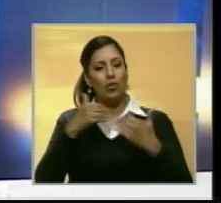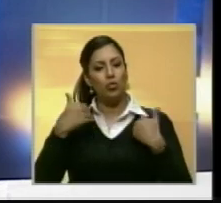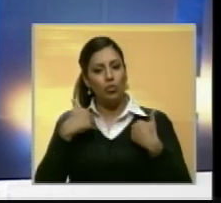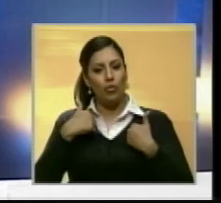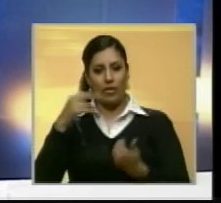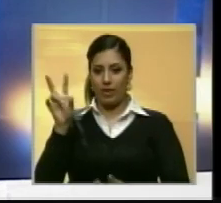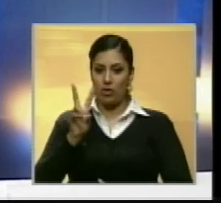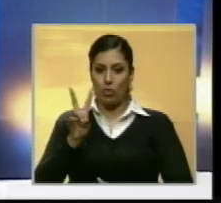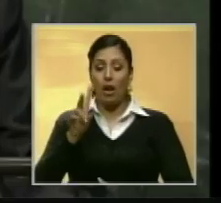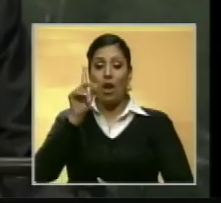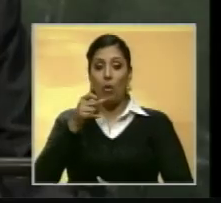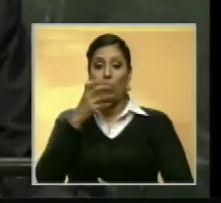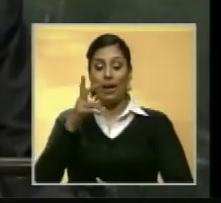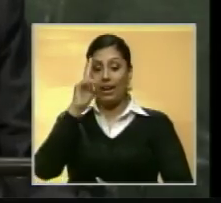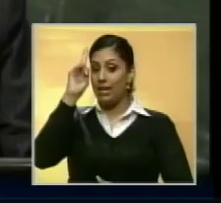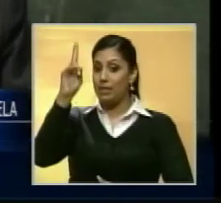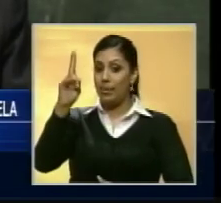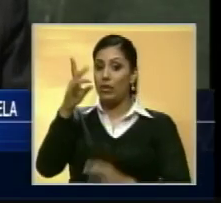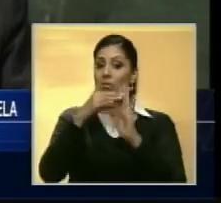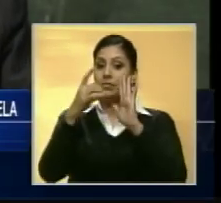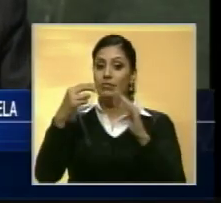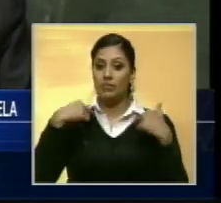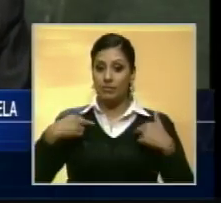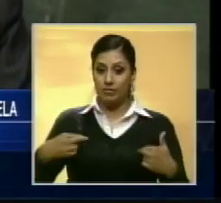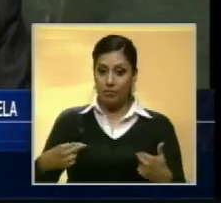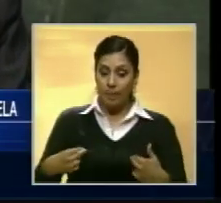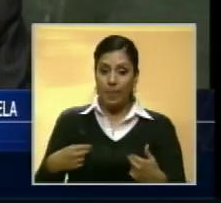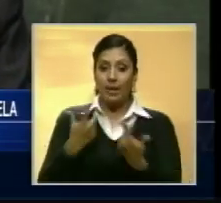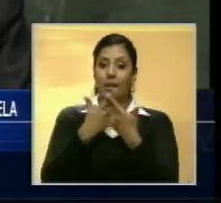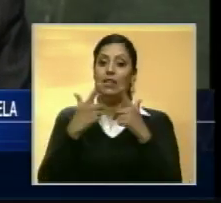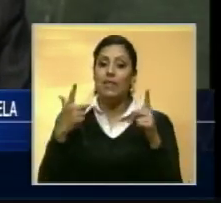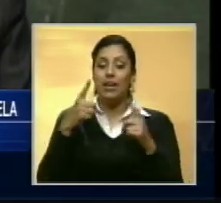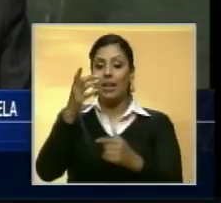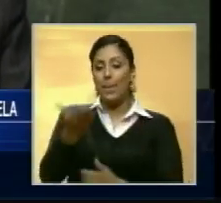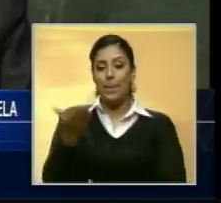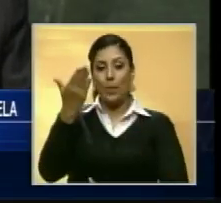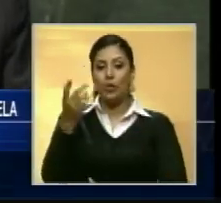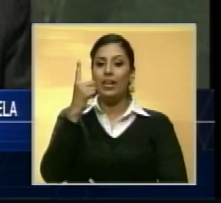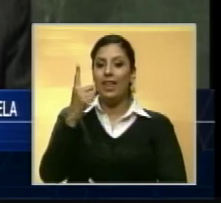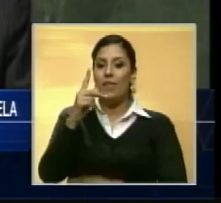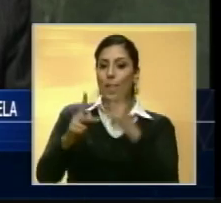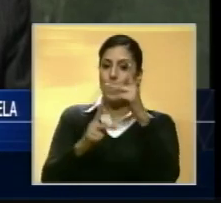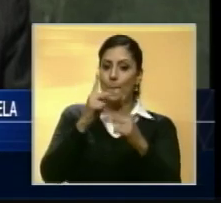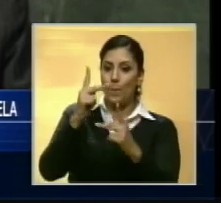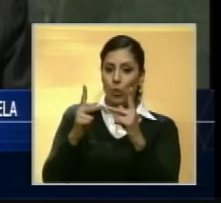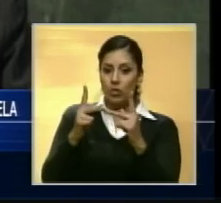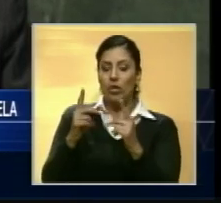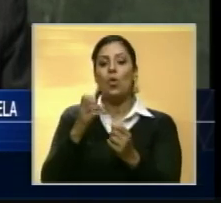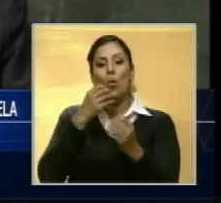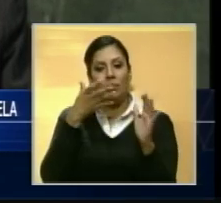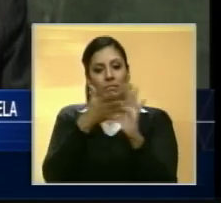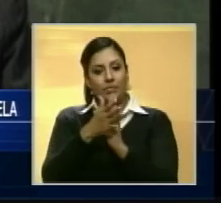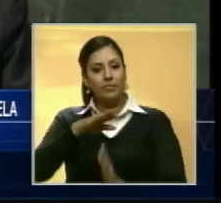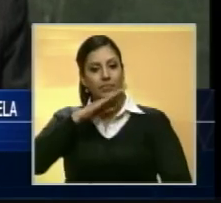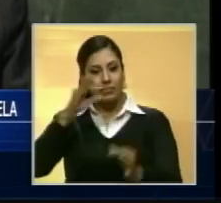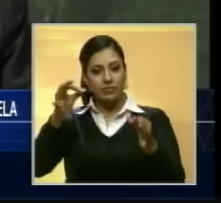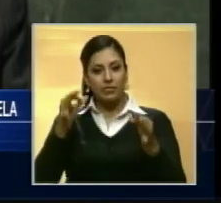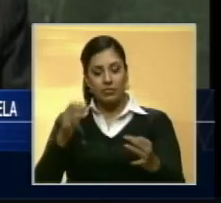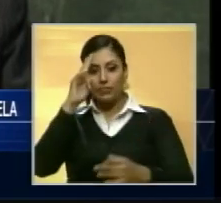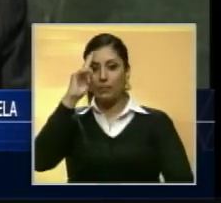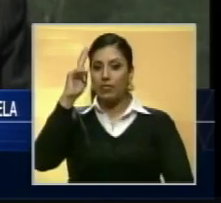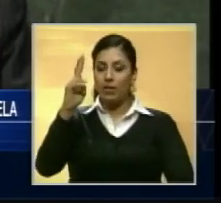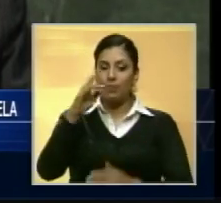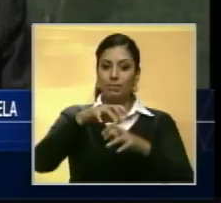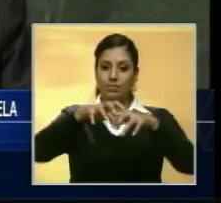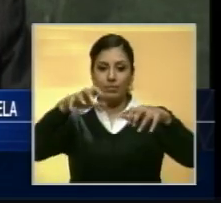atraviesa Venezuela. Señaló que el respeto a los derechos humanos, las libertades fundamentales y el debido proceso, así como la plena garantía del respeto a